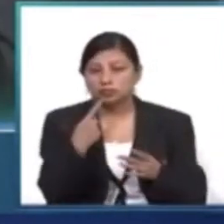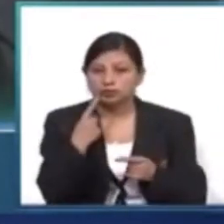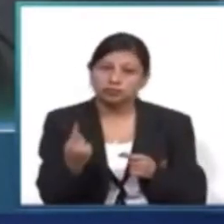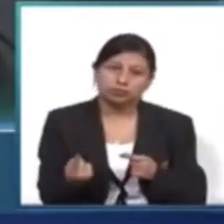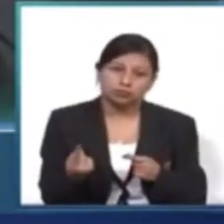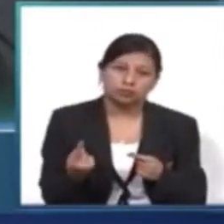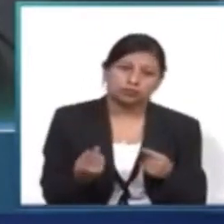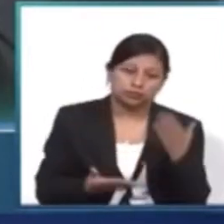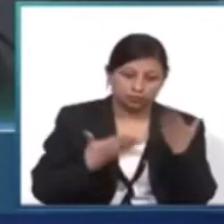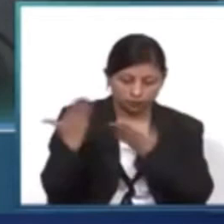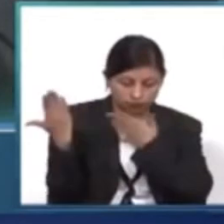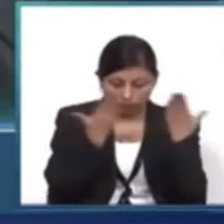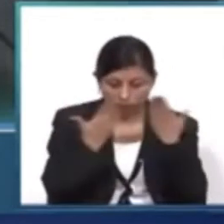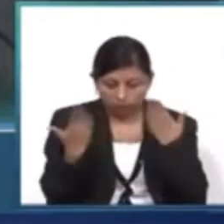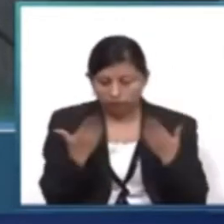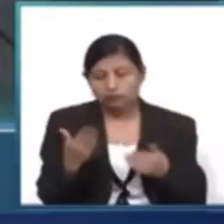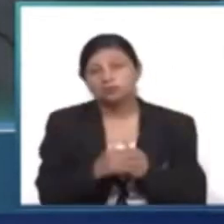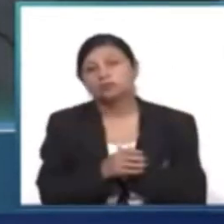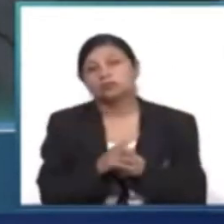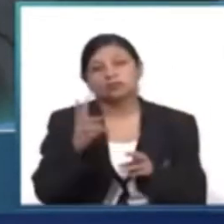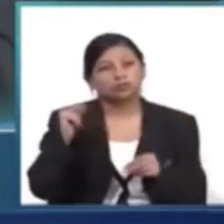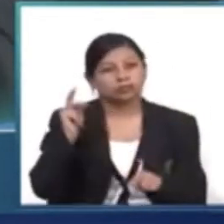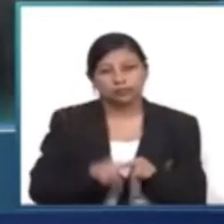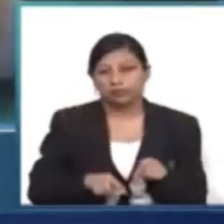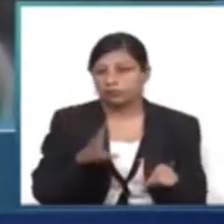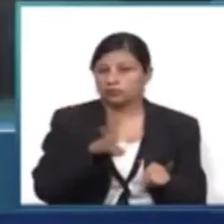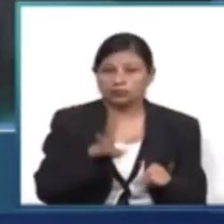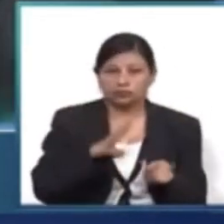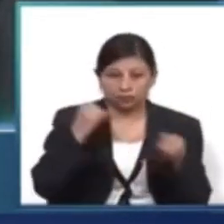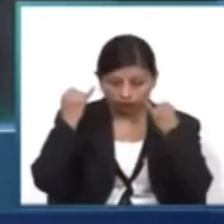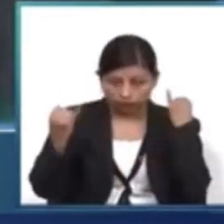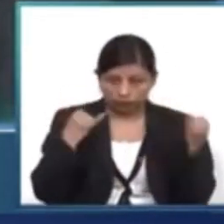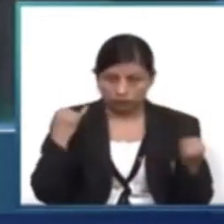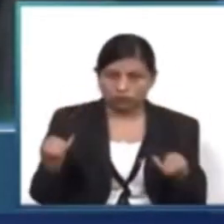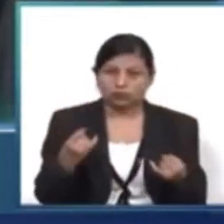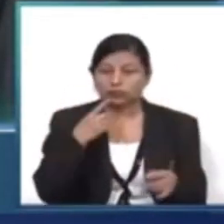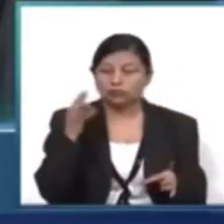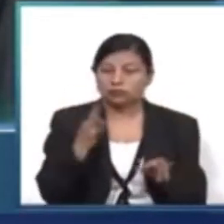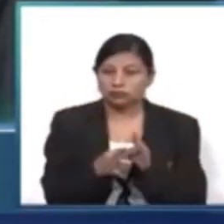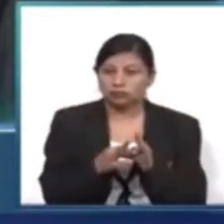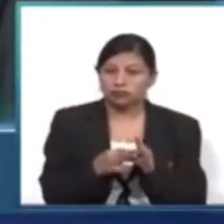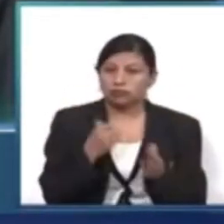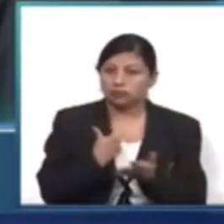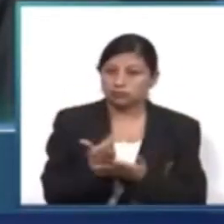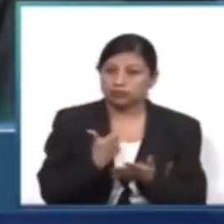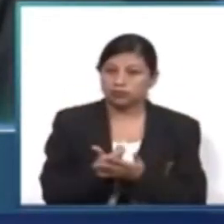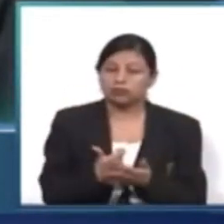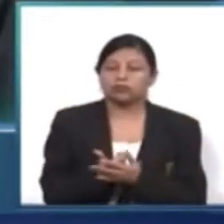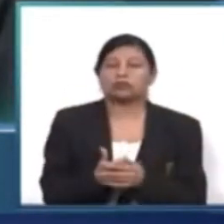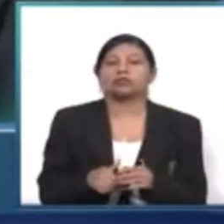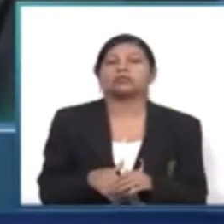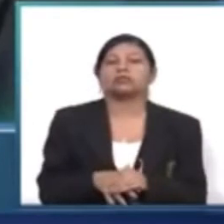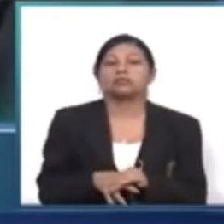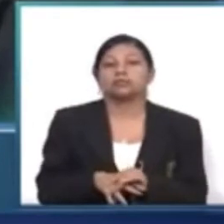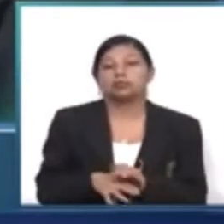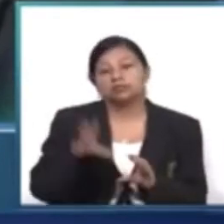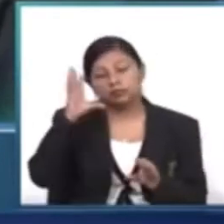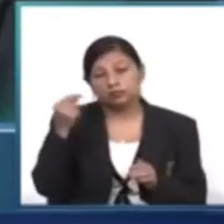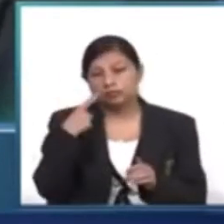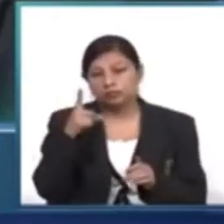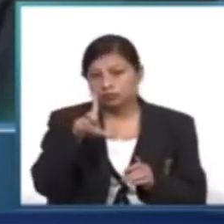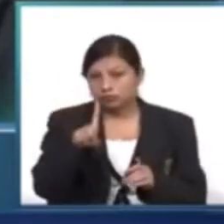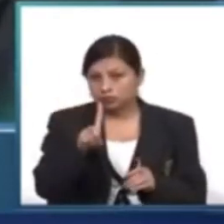basado en el estudio que tenemos, o no tenemos idea. Yo se lo digo desde el punto de vista económico, porque un